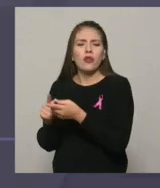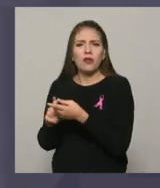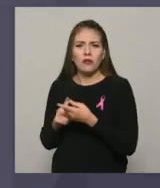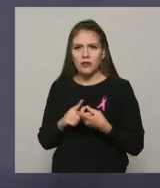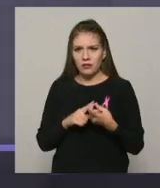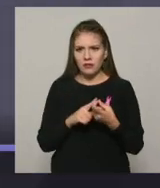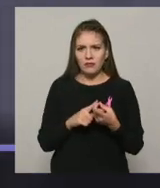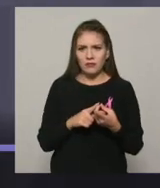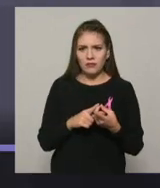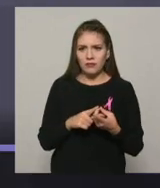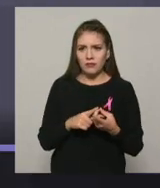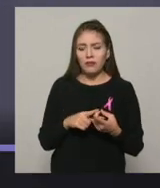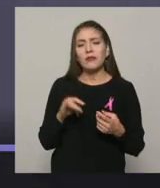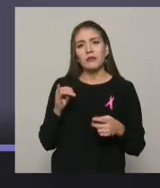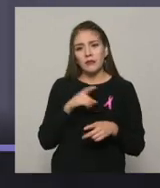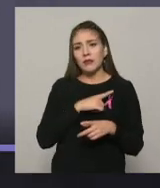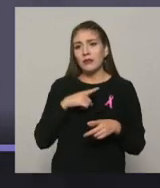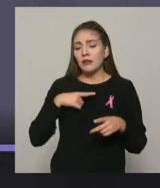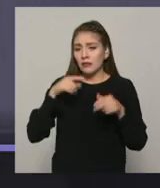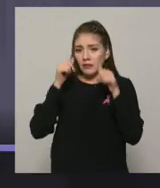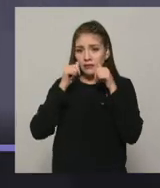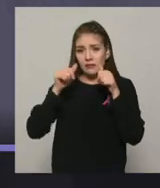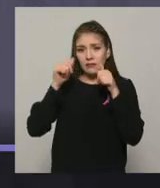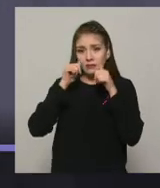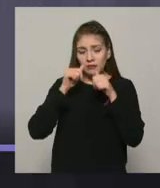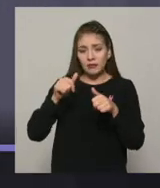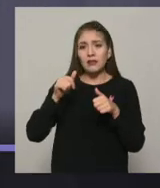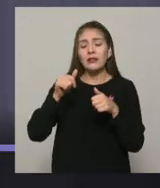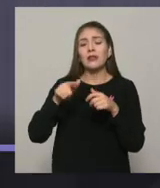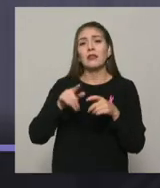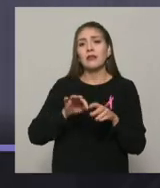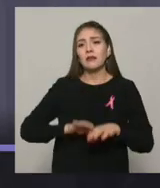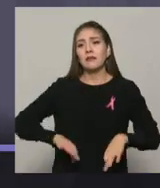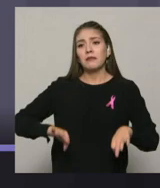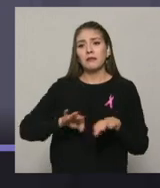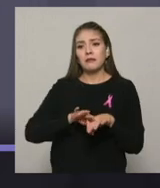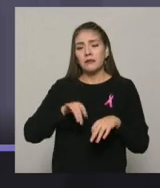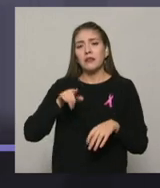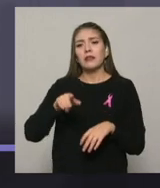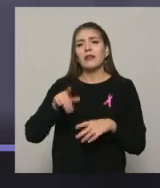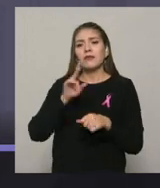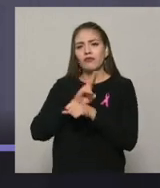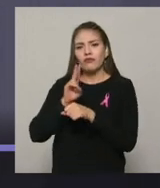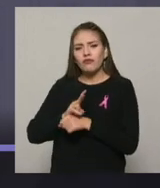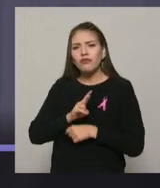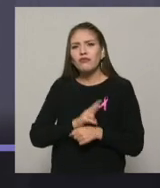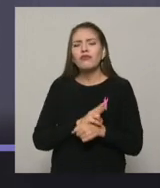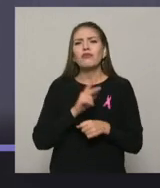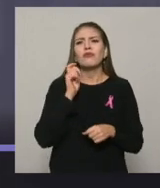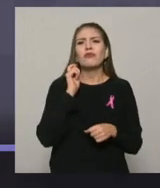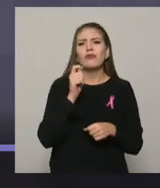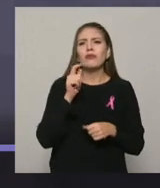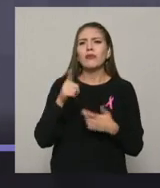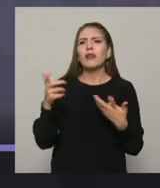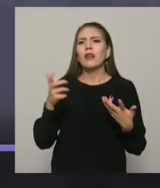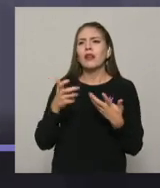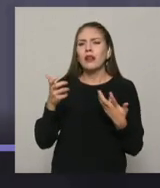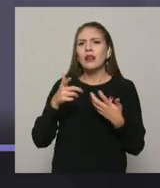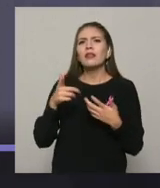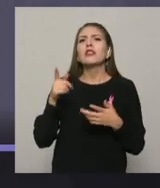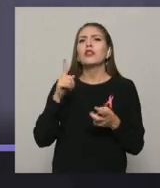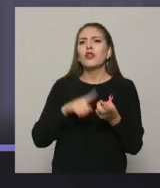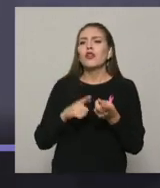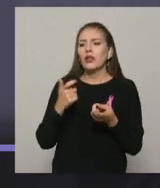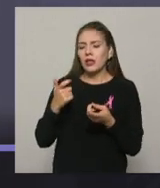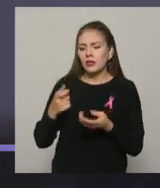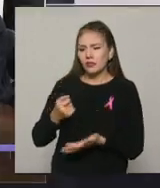lupa sobre ese tema, indispensable verificar precisamente los contenidos y además el destino de estos recursos.